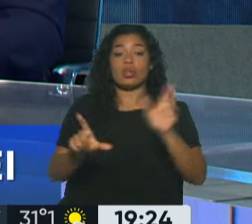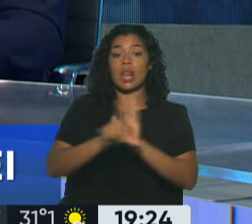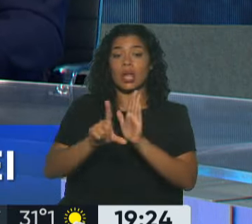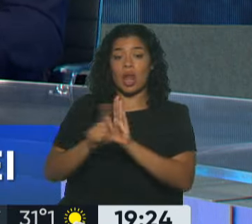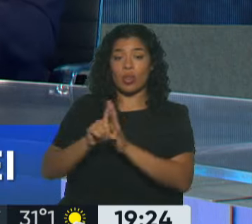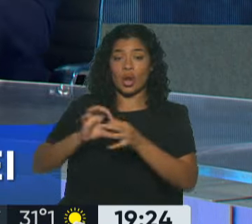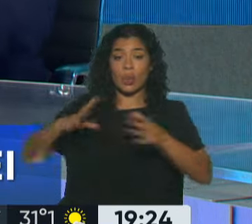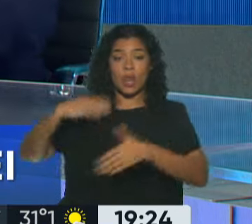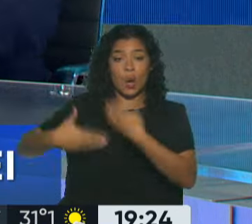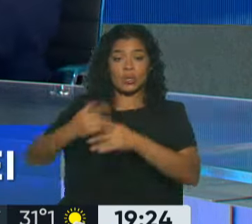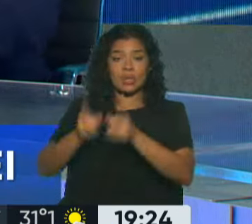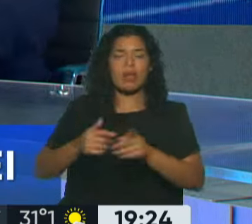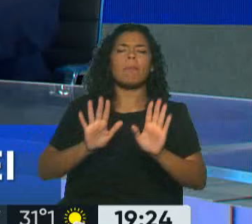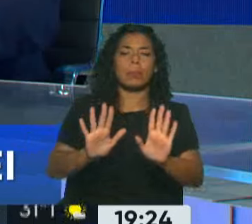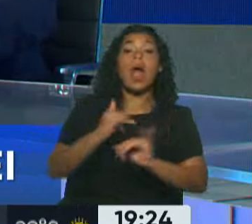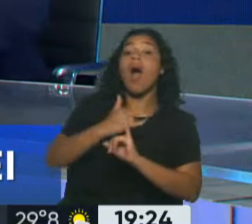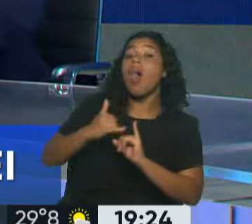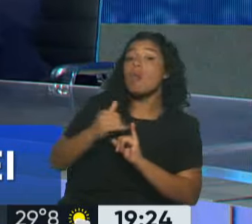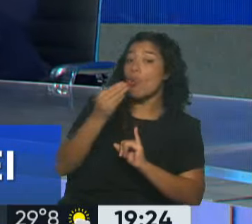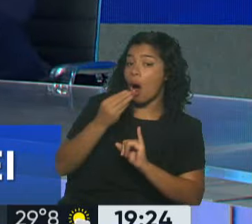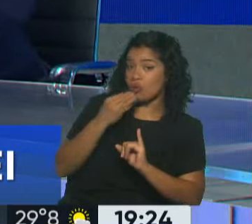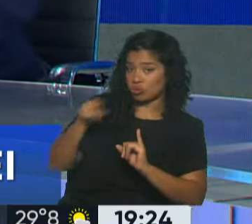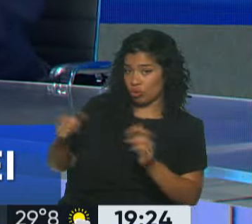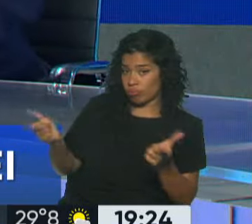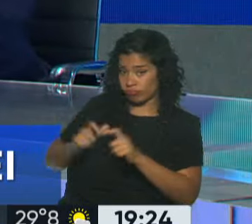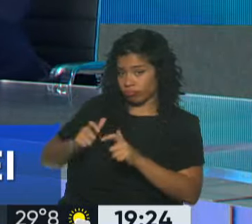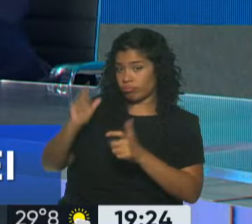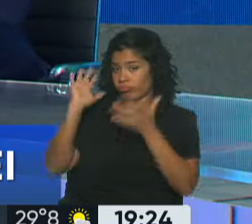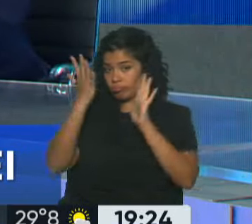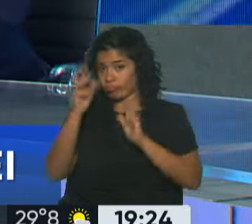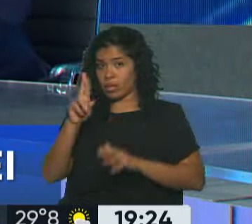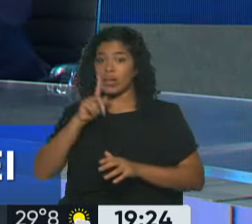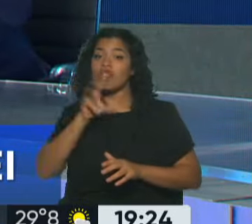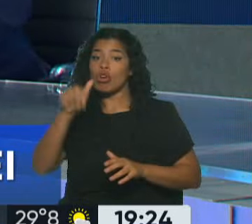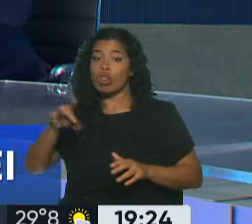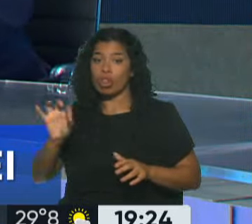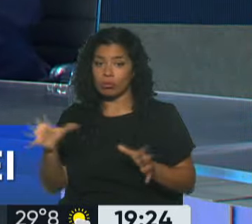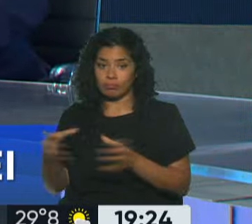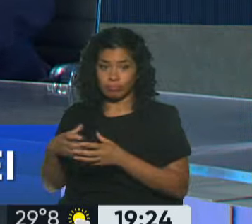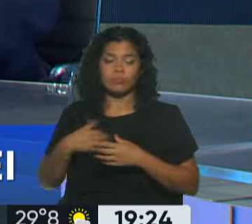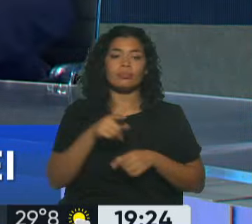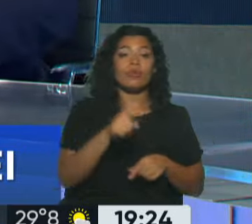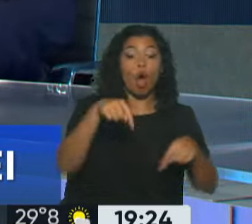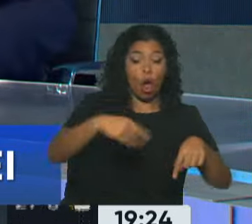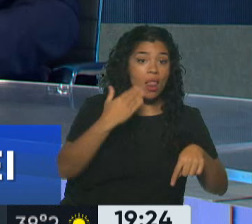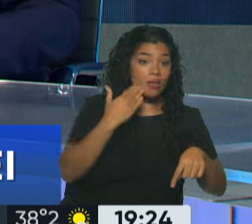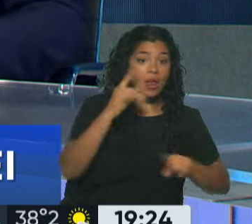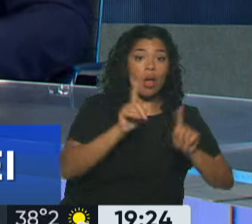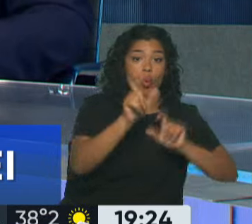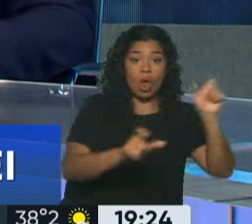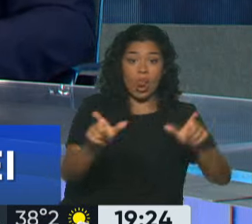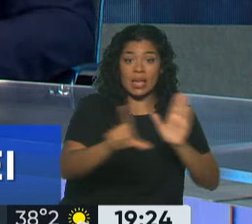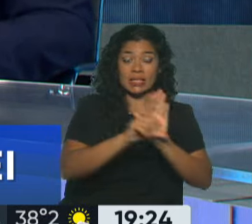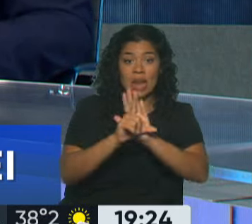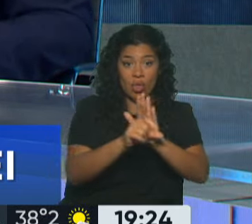Pero en el la caso reunión... de Ritondo fue a través de un almuerzo. Claro. En el caso puntual de senadores y diputados de la Libertad de Avanza, sí. Durante esta tarde con el jefe de gabinete,